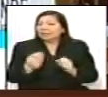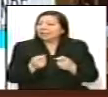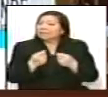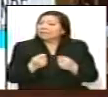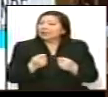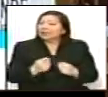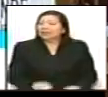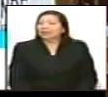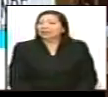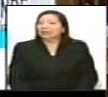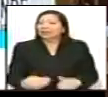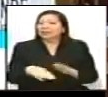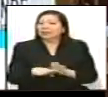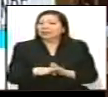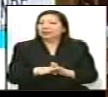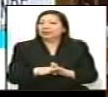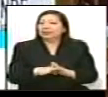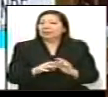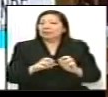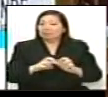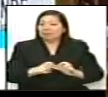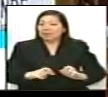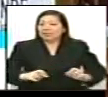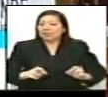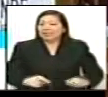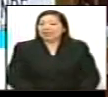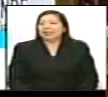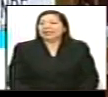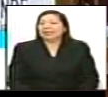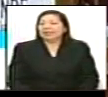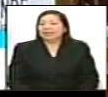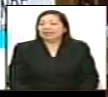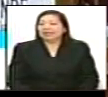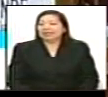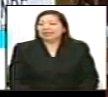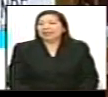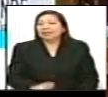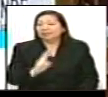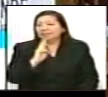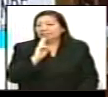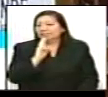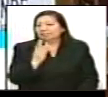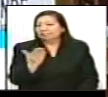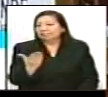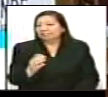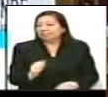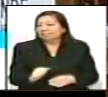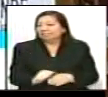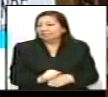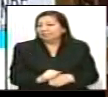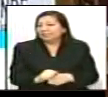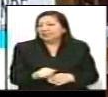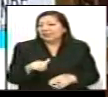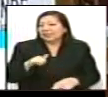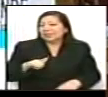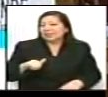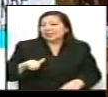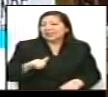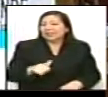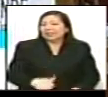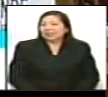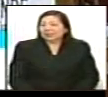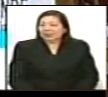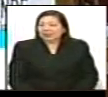presión al interior del Parlamento que resulta siendo en la práctica igual de